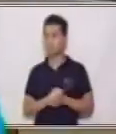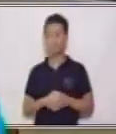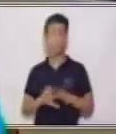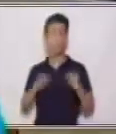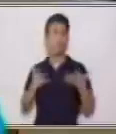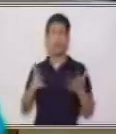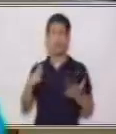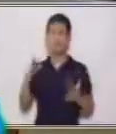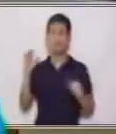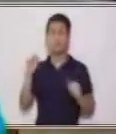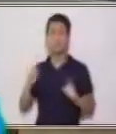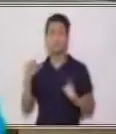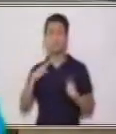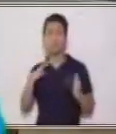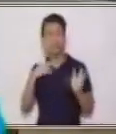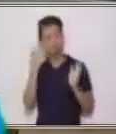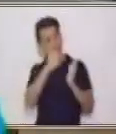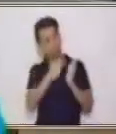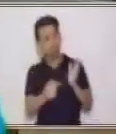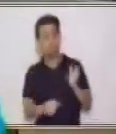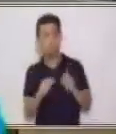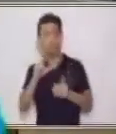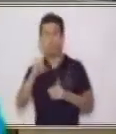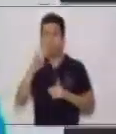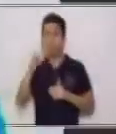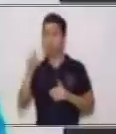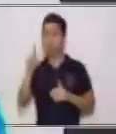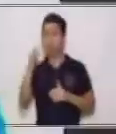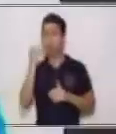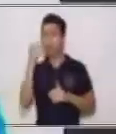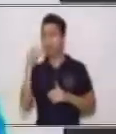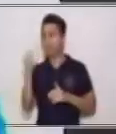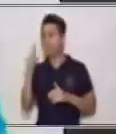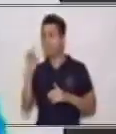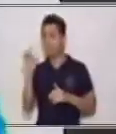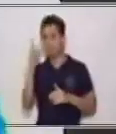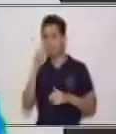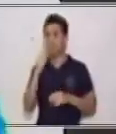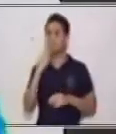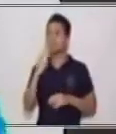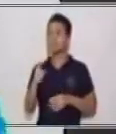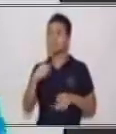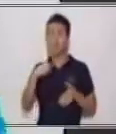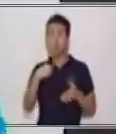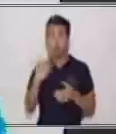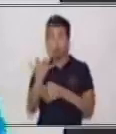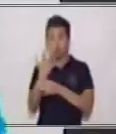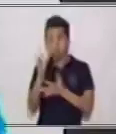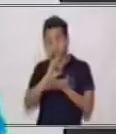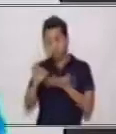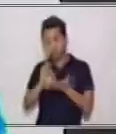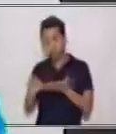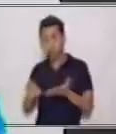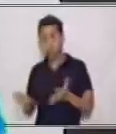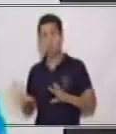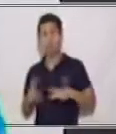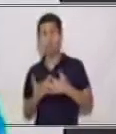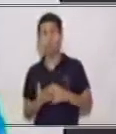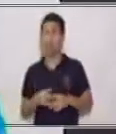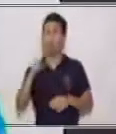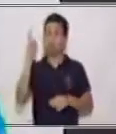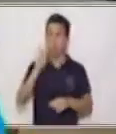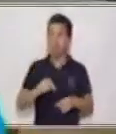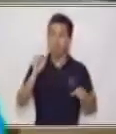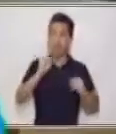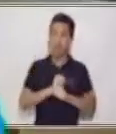la redacción, ante todo, debe de tener claridad. Tienes que tener muy en cuenta que dentro de más claro pueda ser tu redacción,